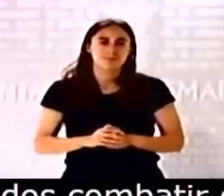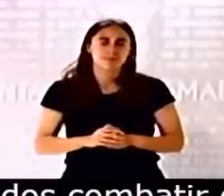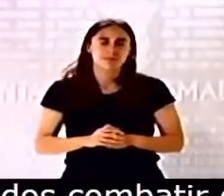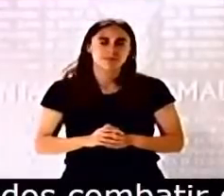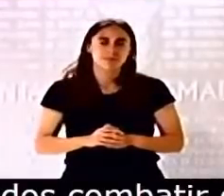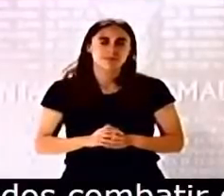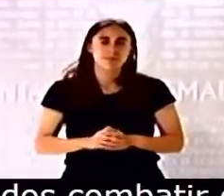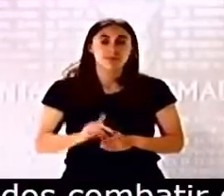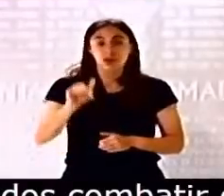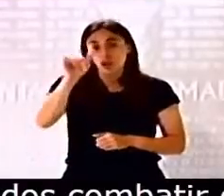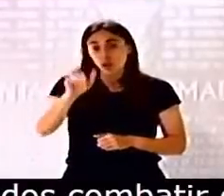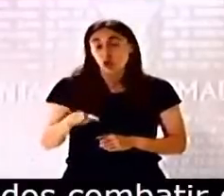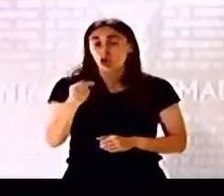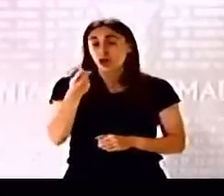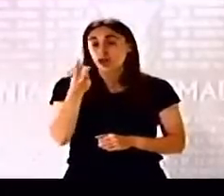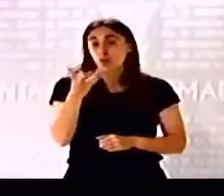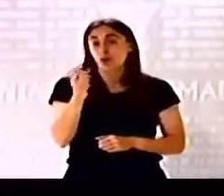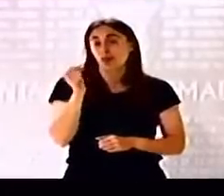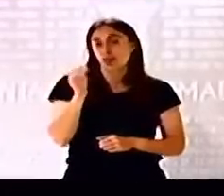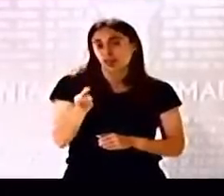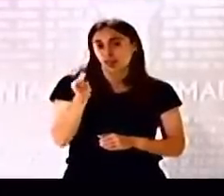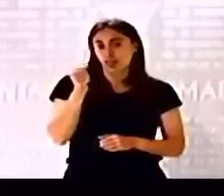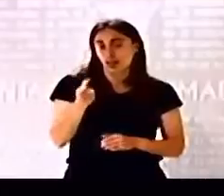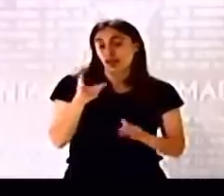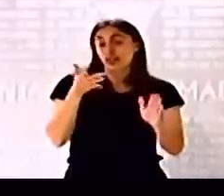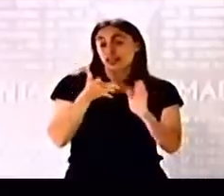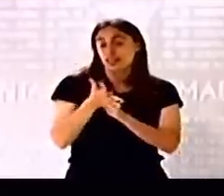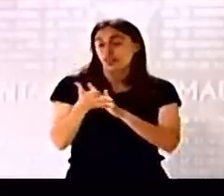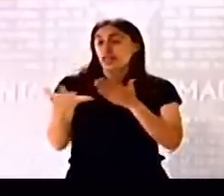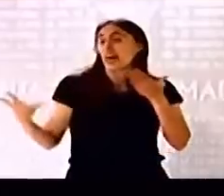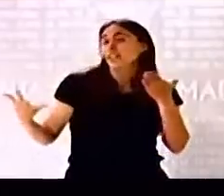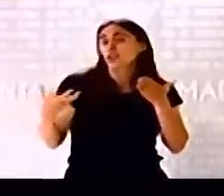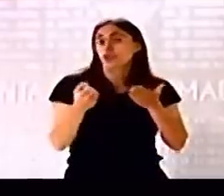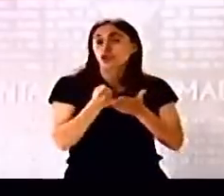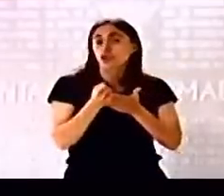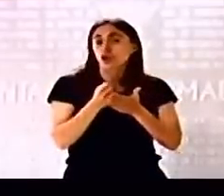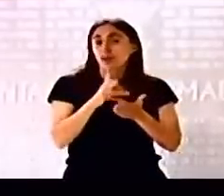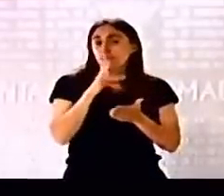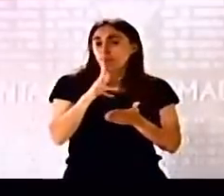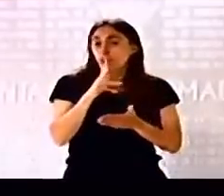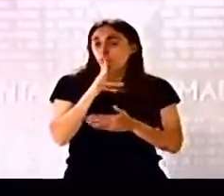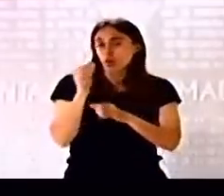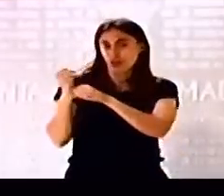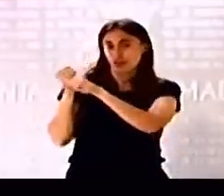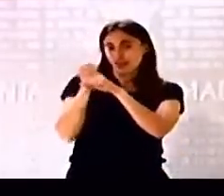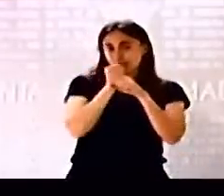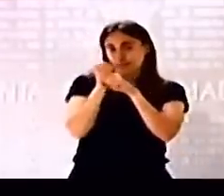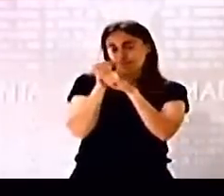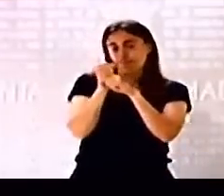Hoy las cifras de incidencia les decía que no todas eran achacables a la situación de la Semana Santa.